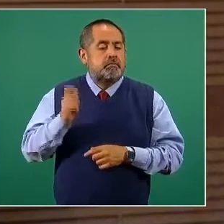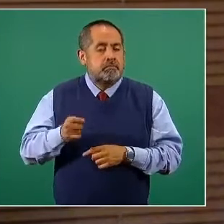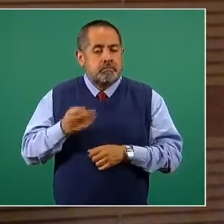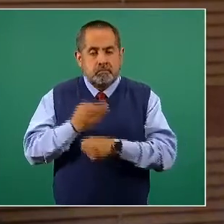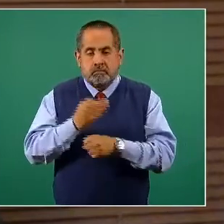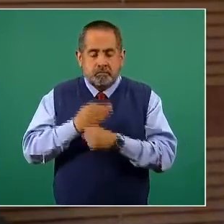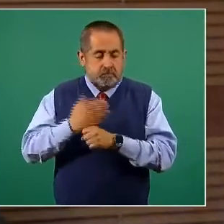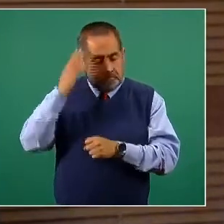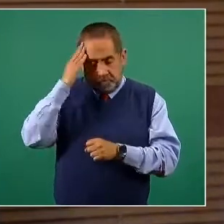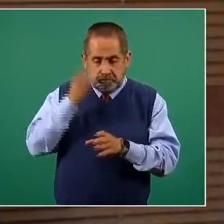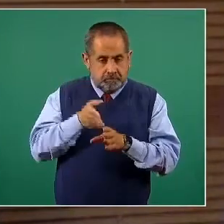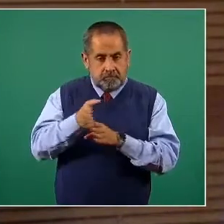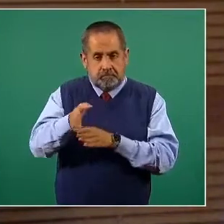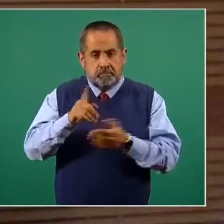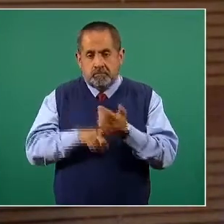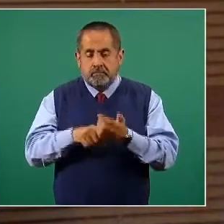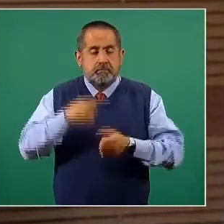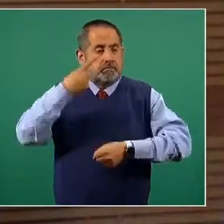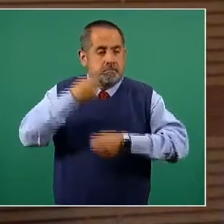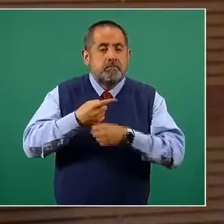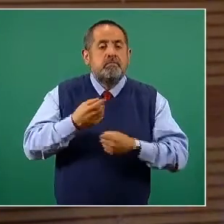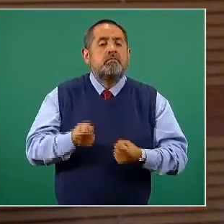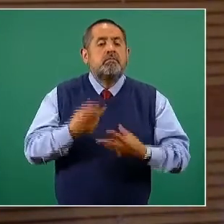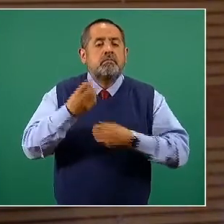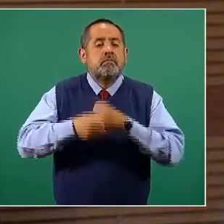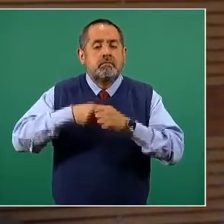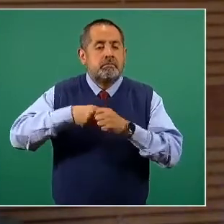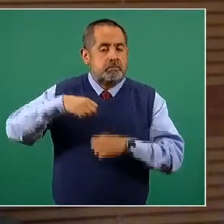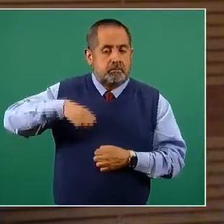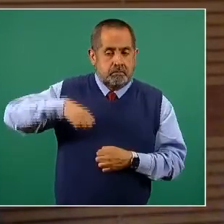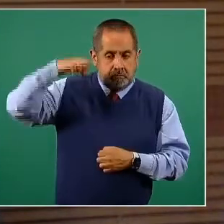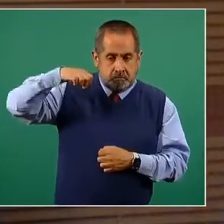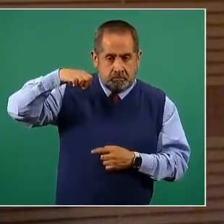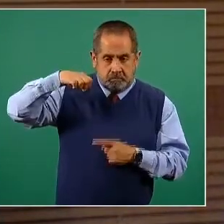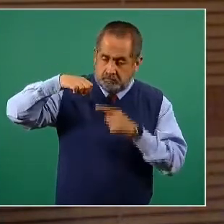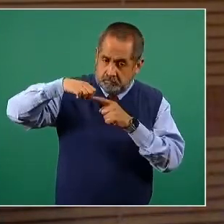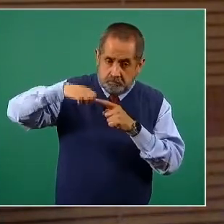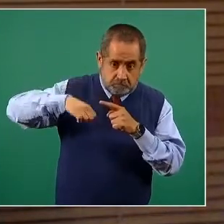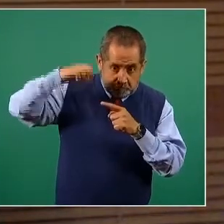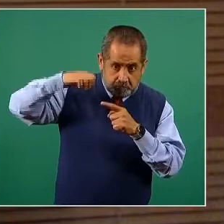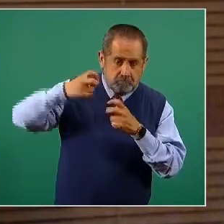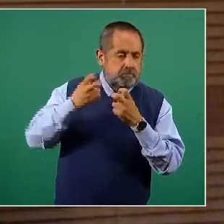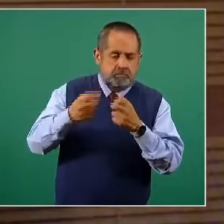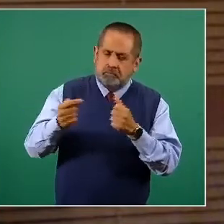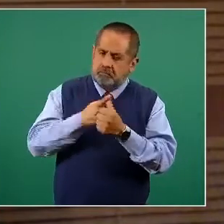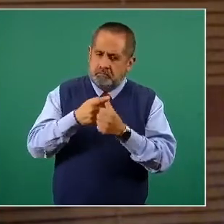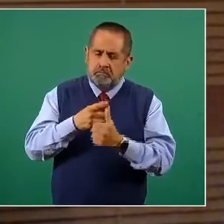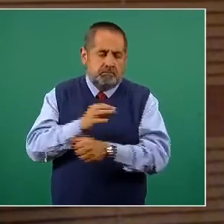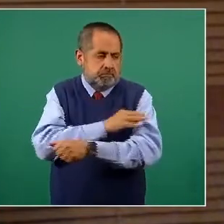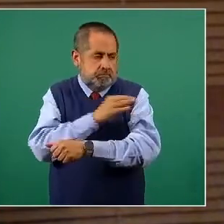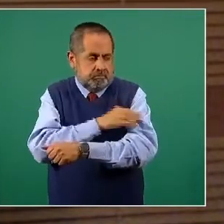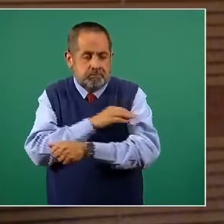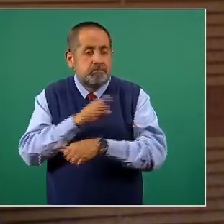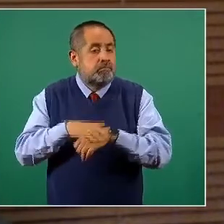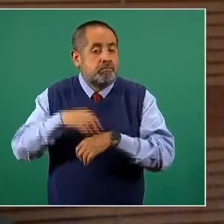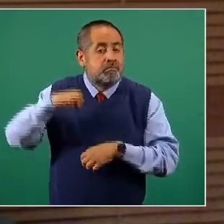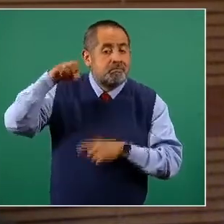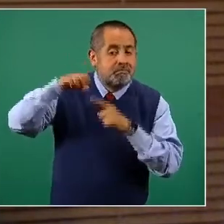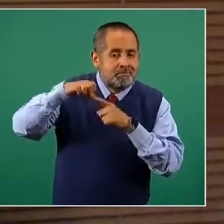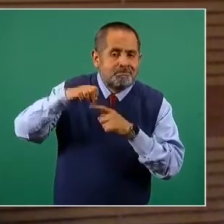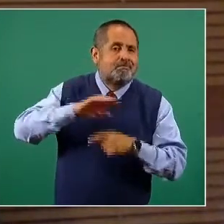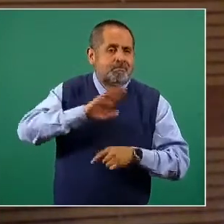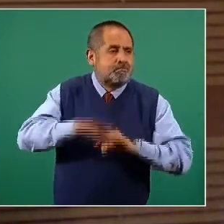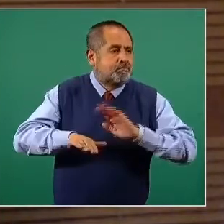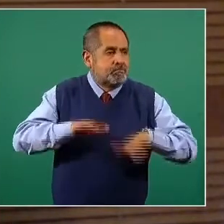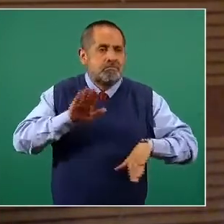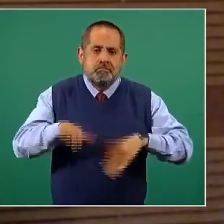eje primario es edad, es donde se ha estimado el impacto principal en mortalidad, el avance o